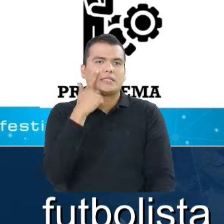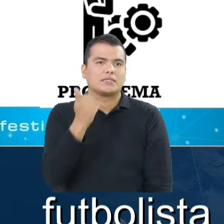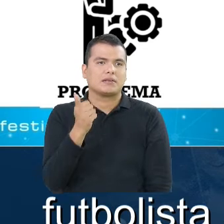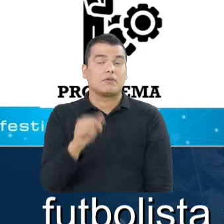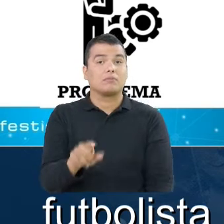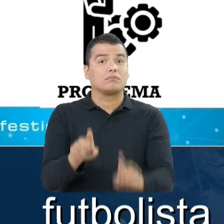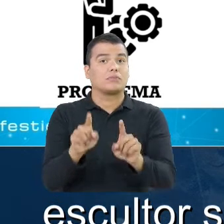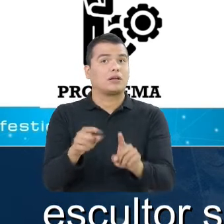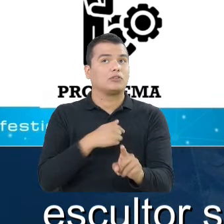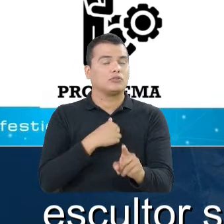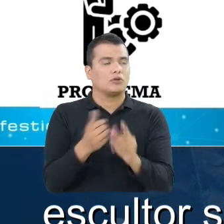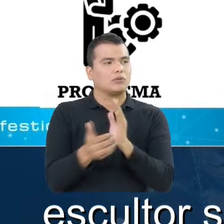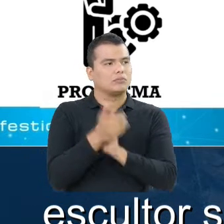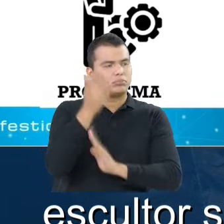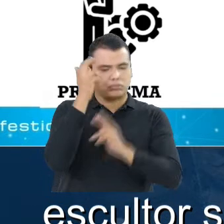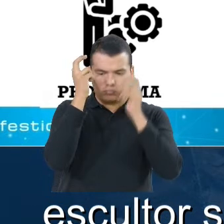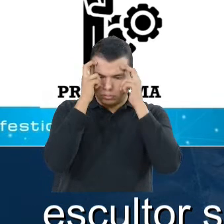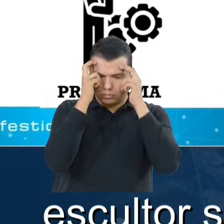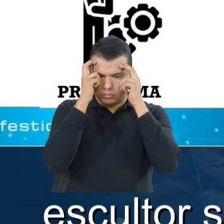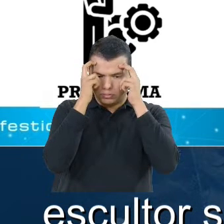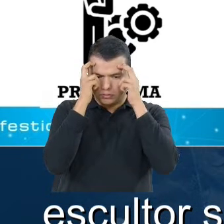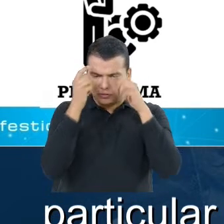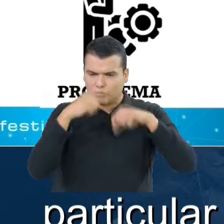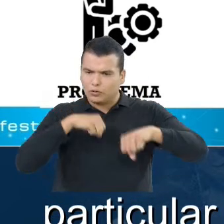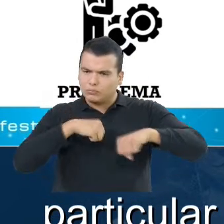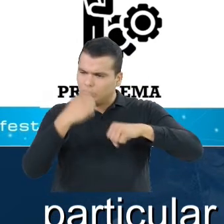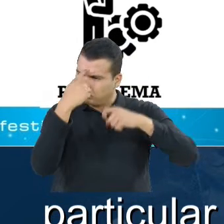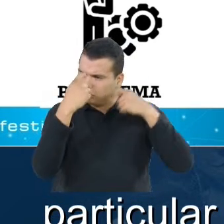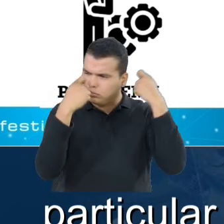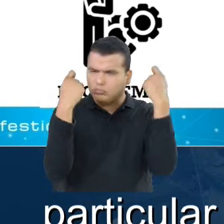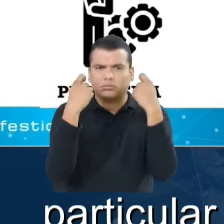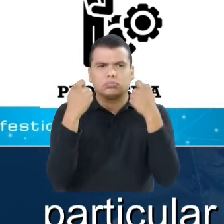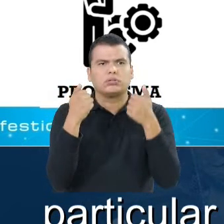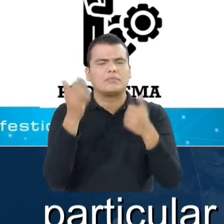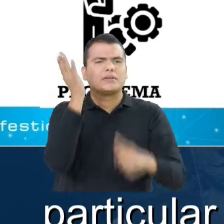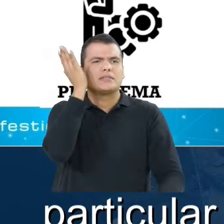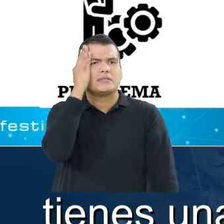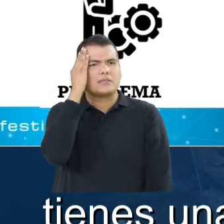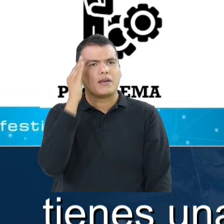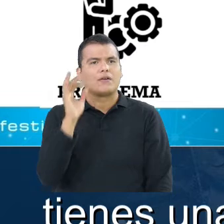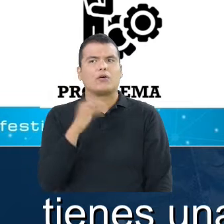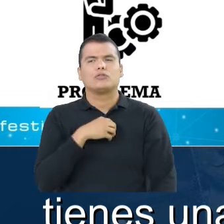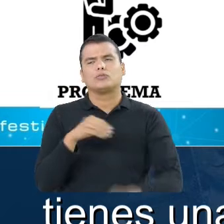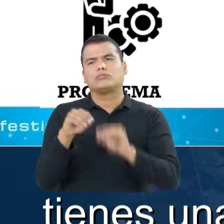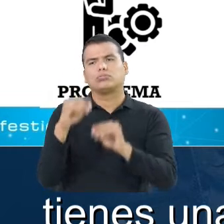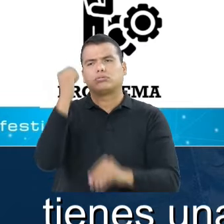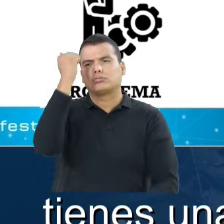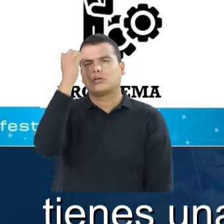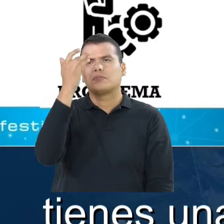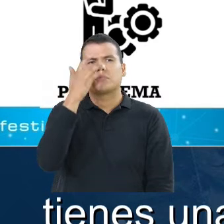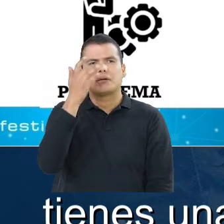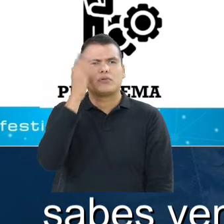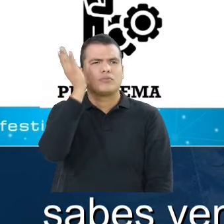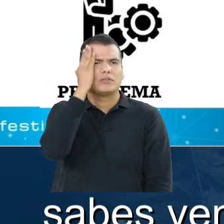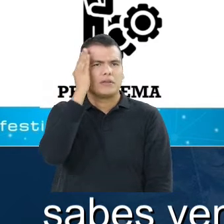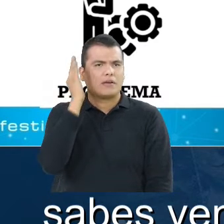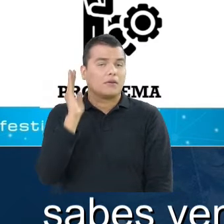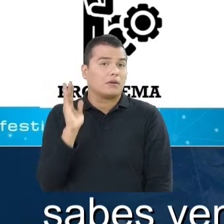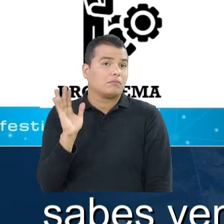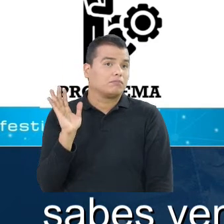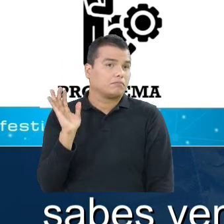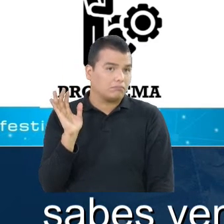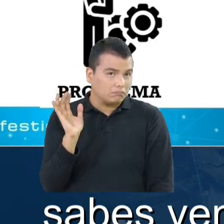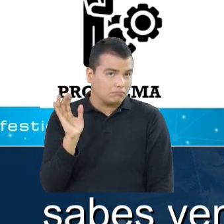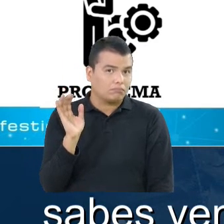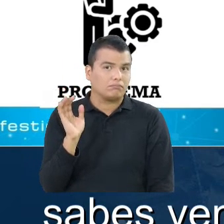si tienes una habilidad cognitiva, como que sabes vender muy bien o sabes, por ejemplo, amaestrar perros, vuelvo con el ejemplo de los perros, como se dan